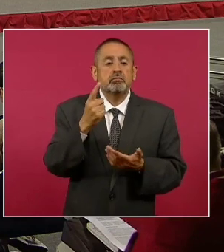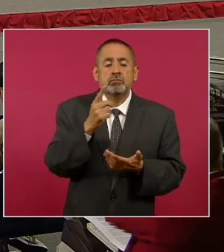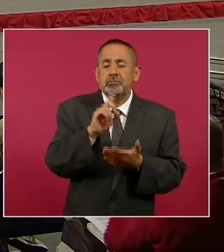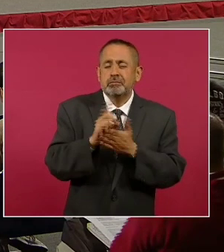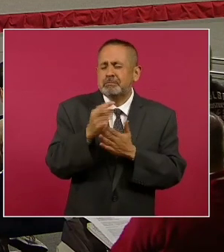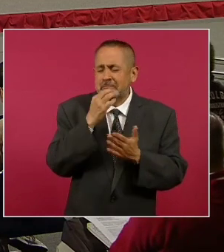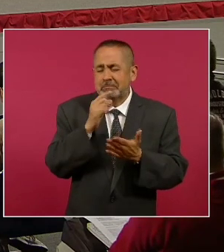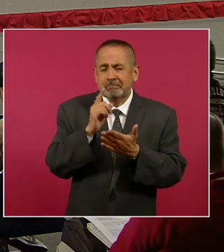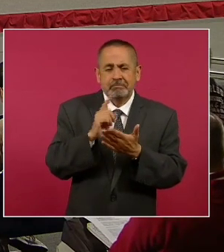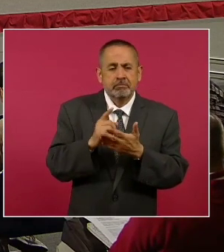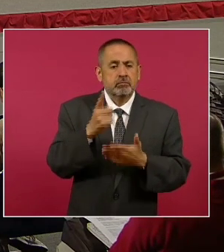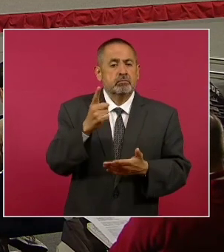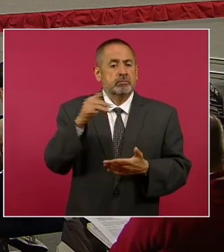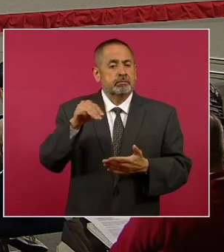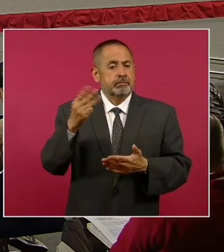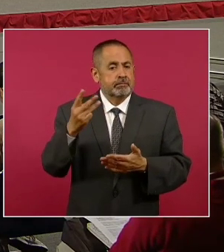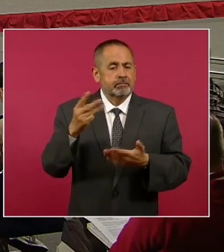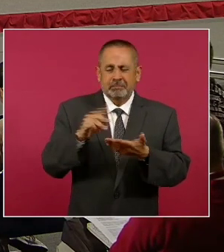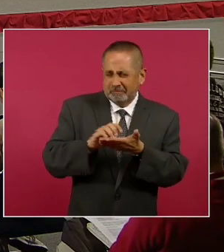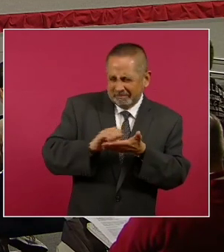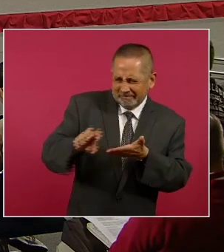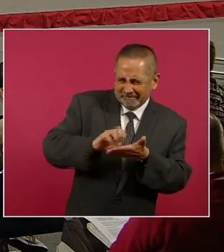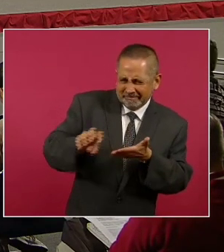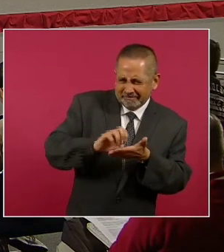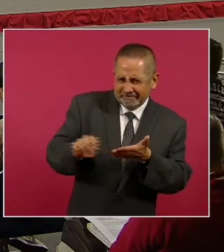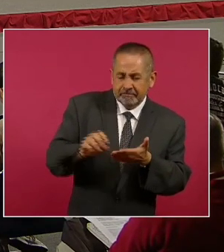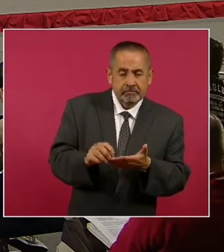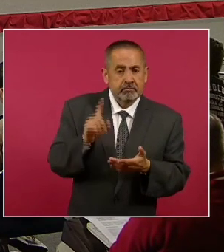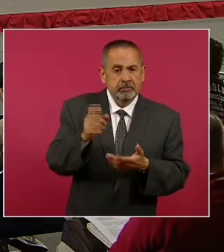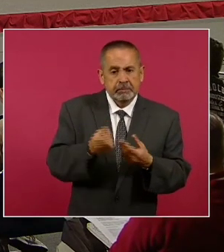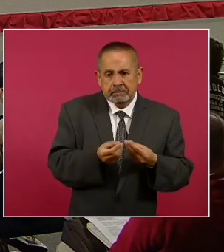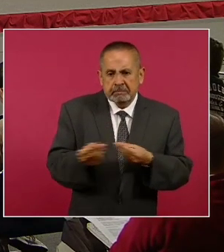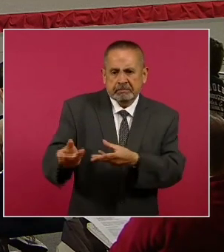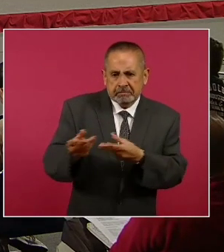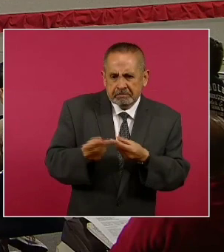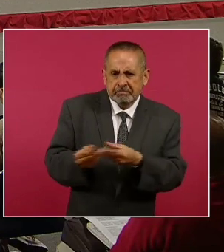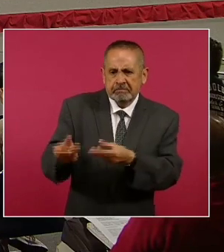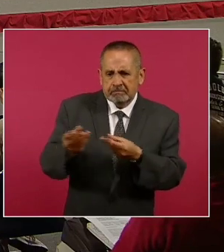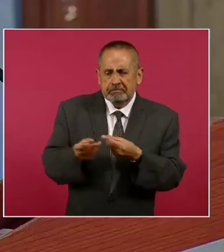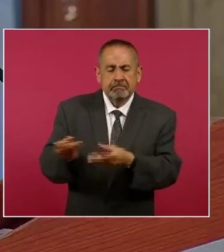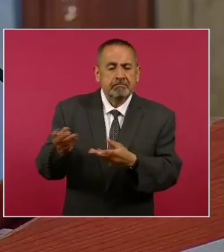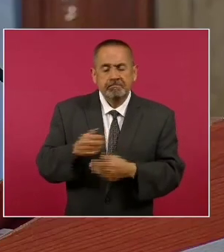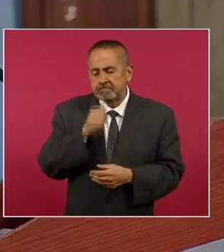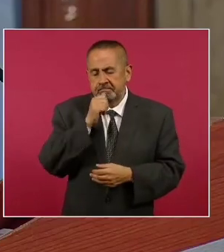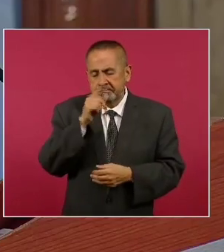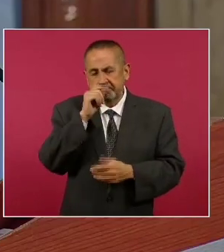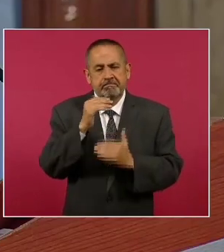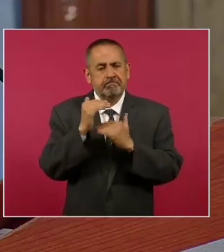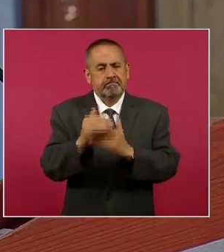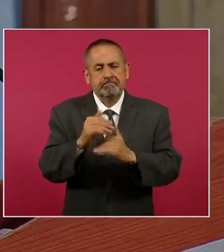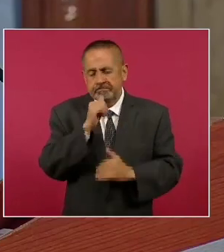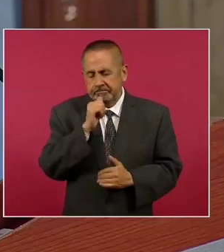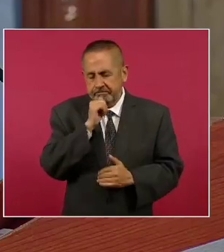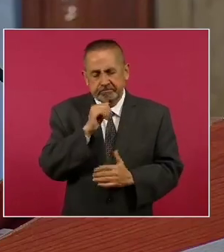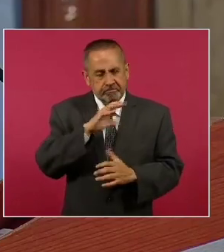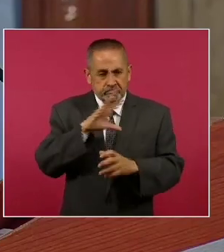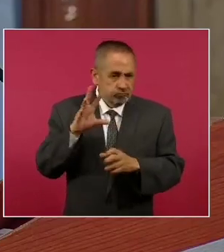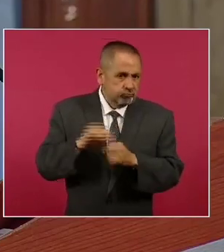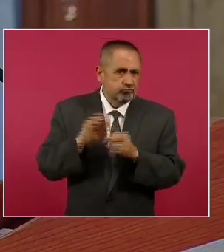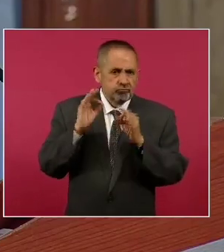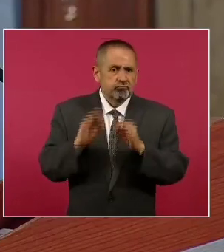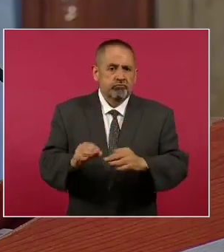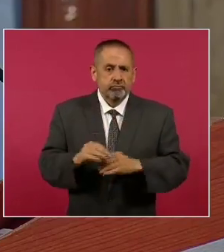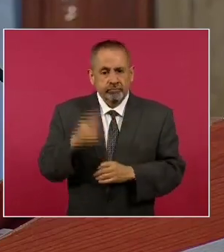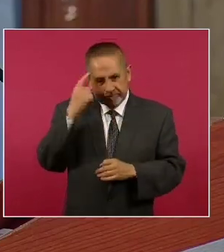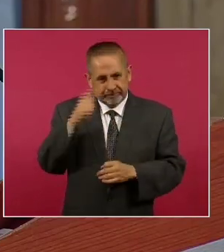ha podido llegar a esta primera etapa y abastecer 1 metro cúbico por segundo para